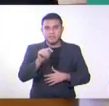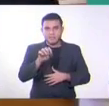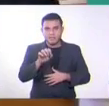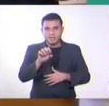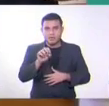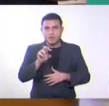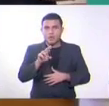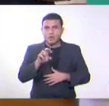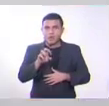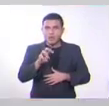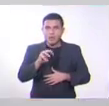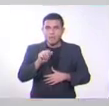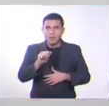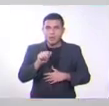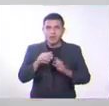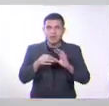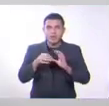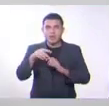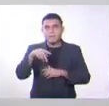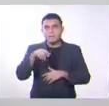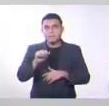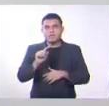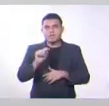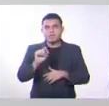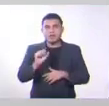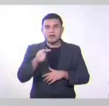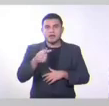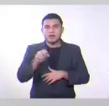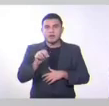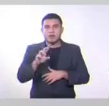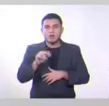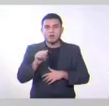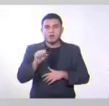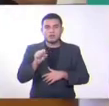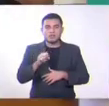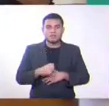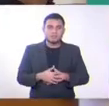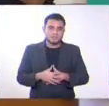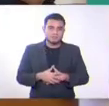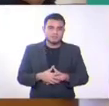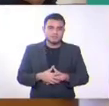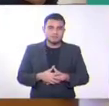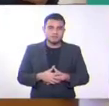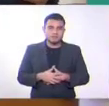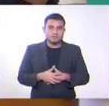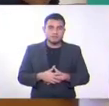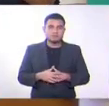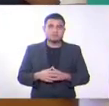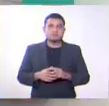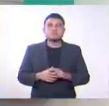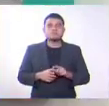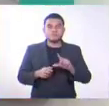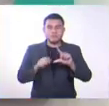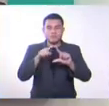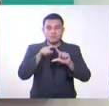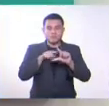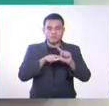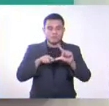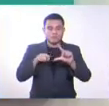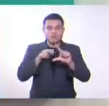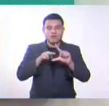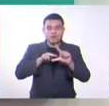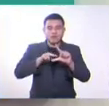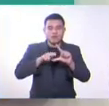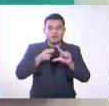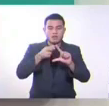Pitágoras. ¿Qué decía el teorema de Pitágoras? El teorema de Pitágoras decía que el cuadrado de la hipotenusa es